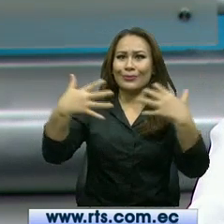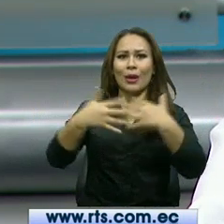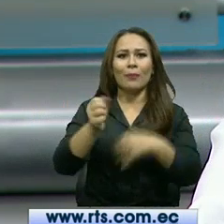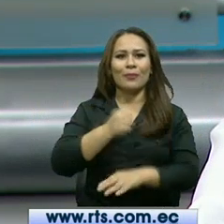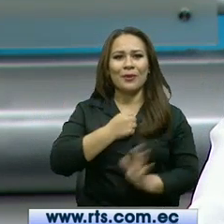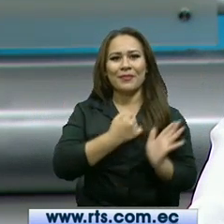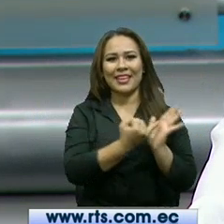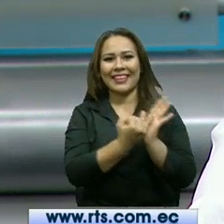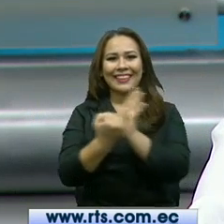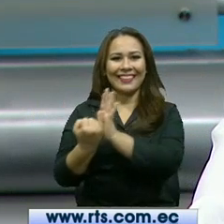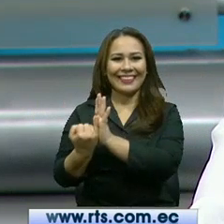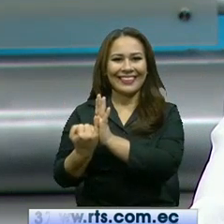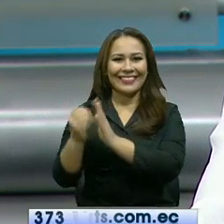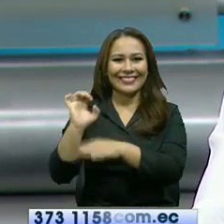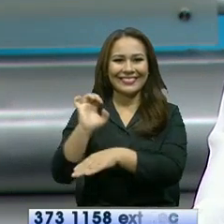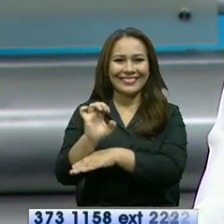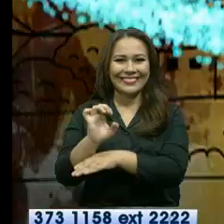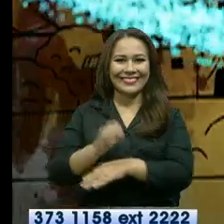identidad nacional.